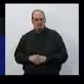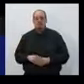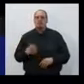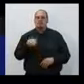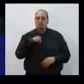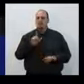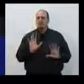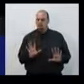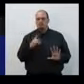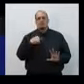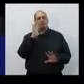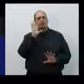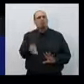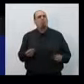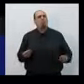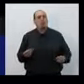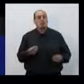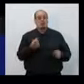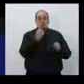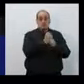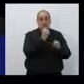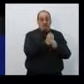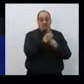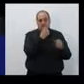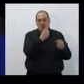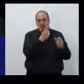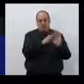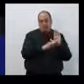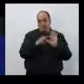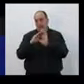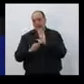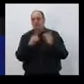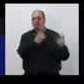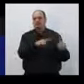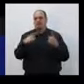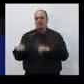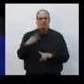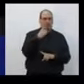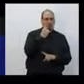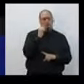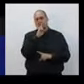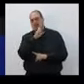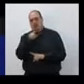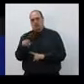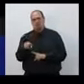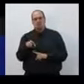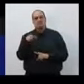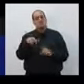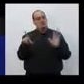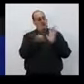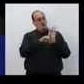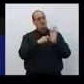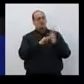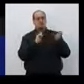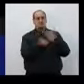que las condiciones de trabajo son distintas hay que darse cuenta que necesitamos cambiar las leyes porque en verdad las